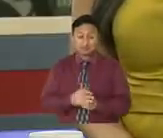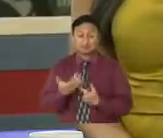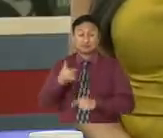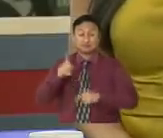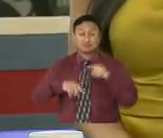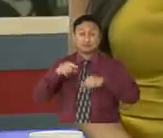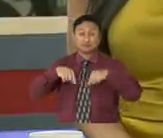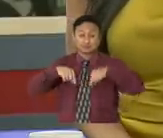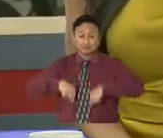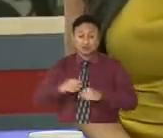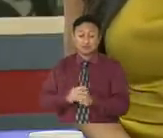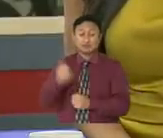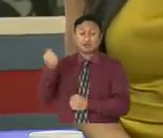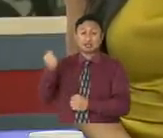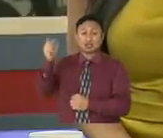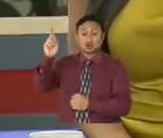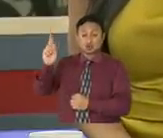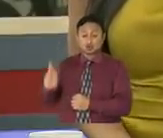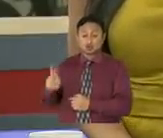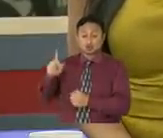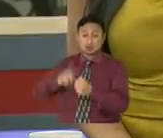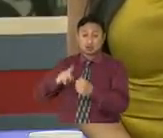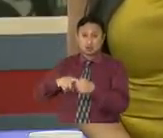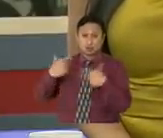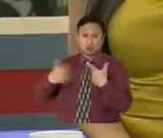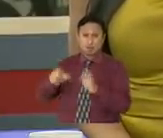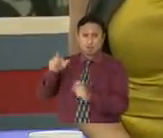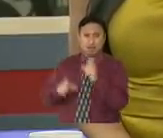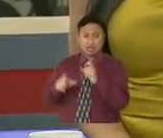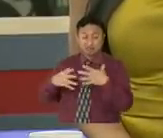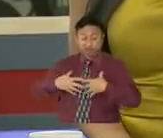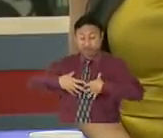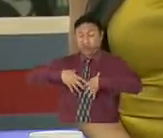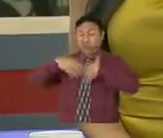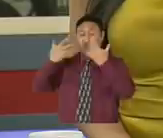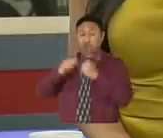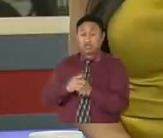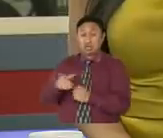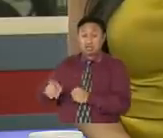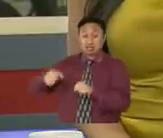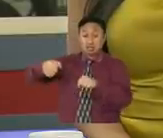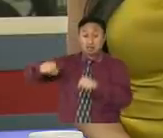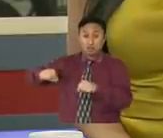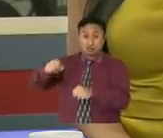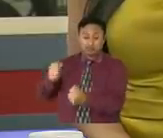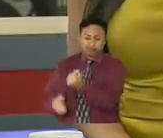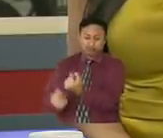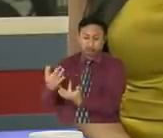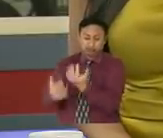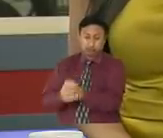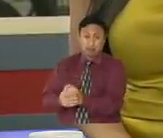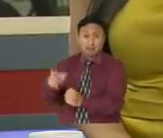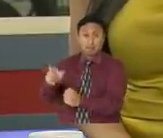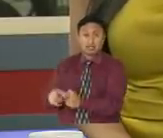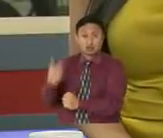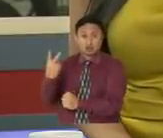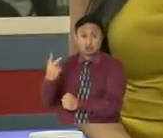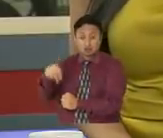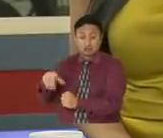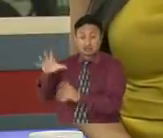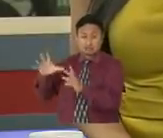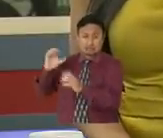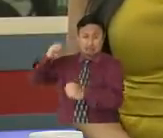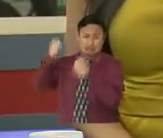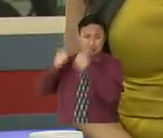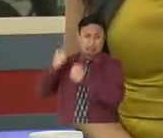en el sur de Quito, una turba enfurecida prendió fuego a una motocicleta e intentó linchar a dos presuntos delincuentes. La